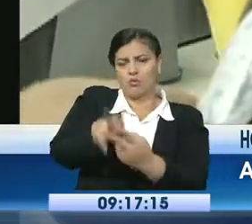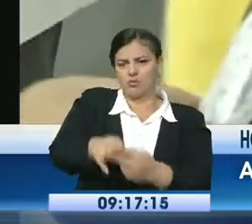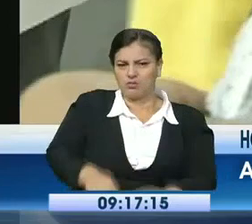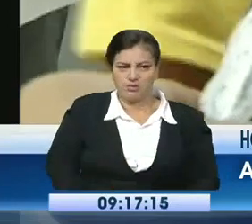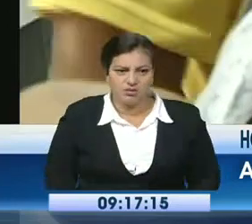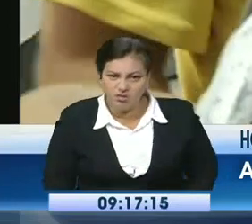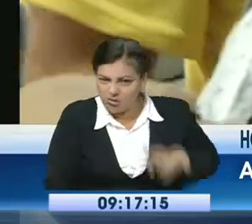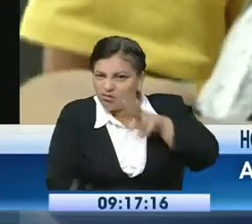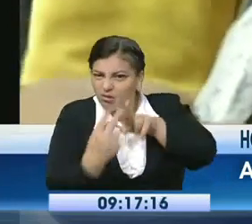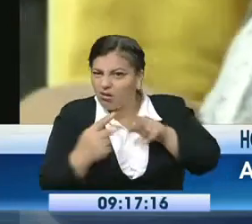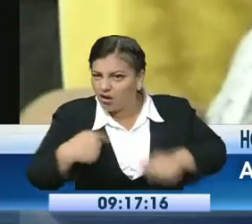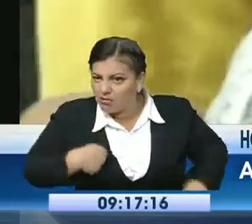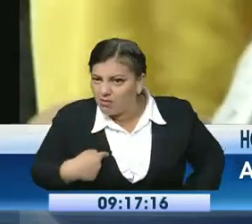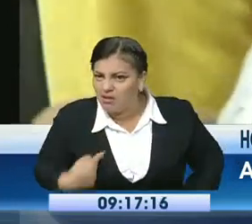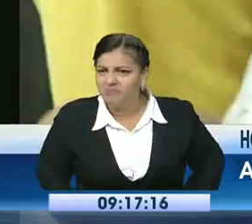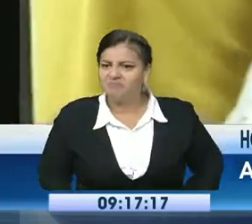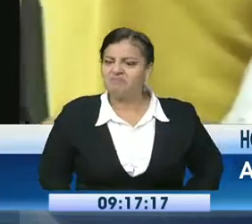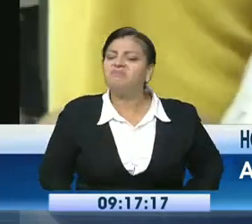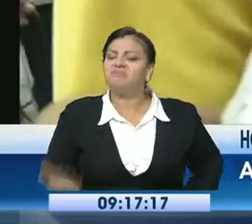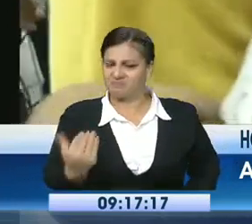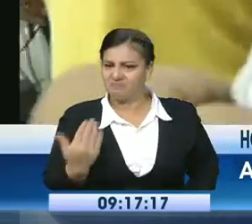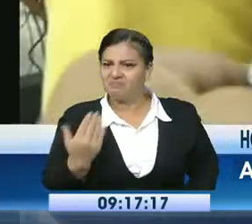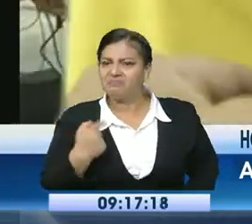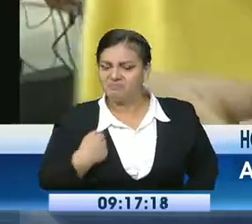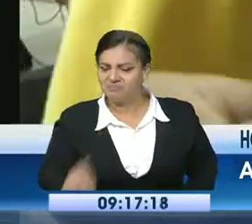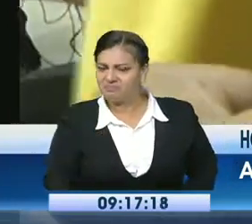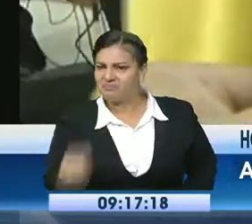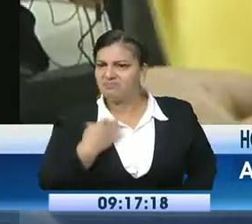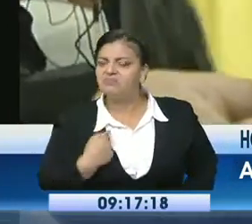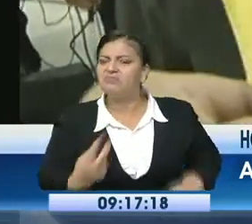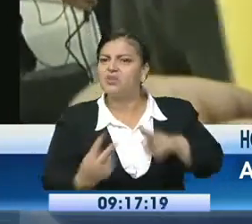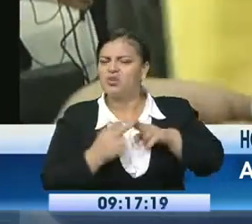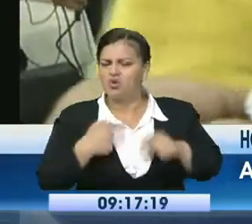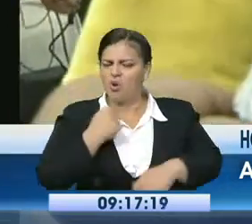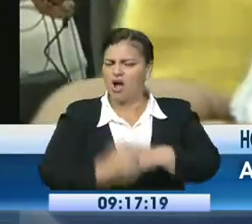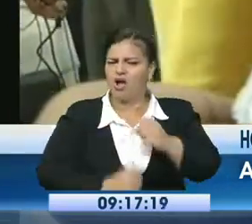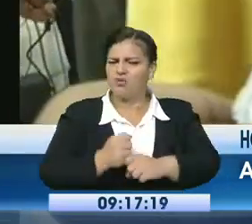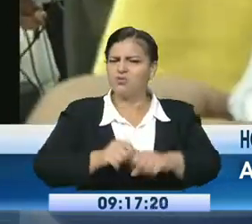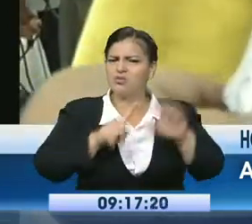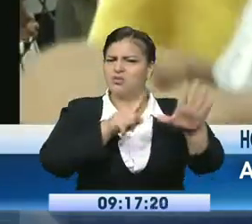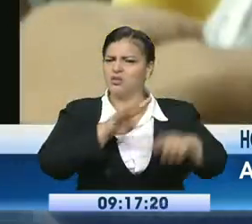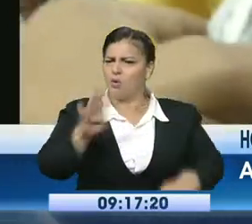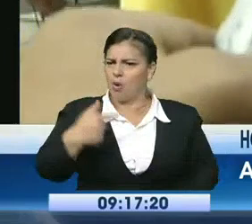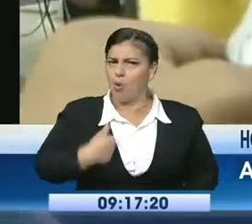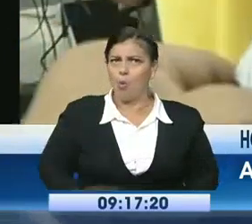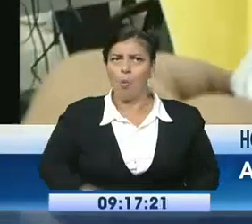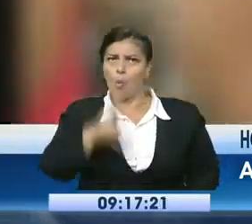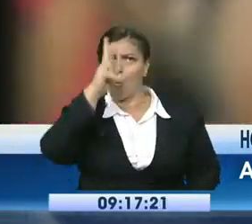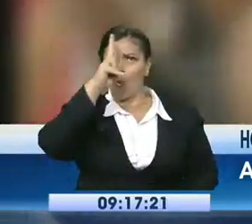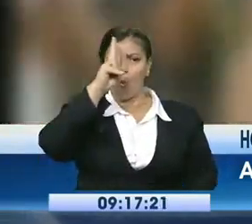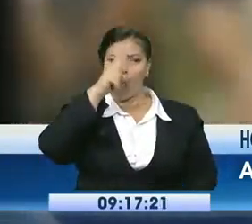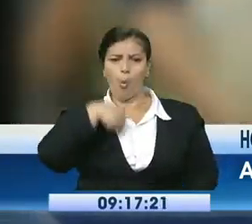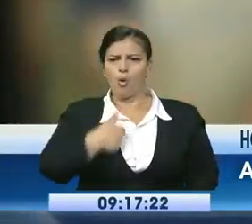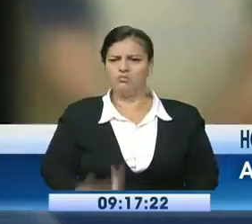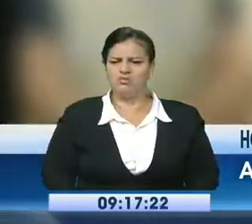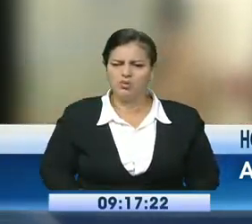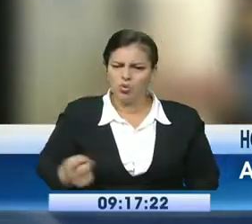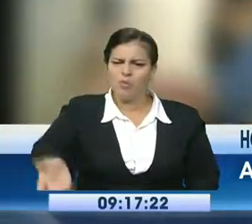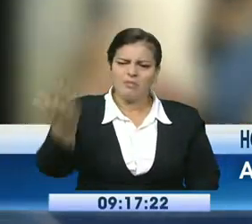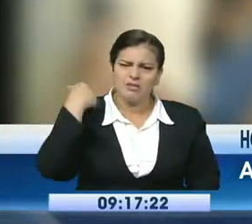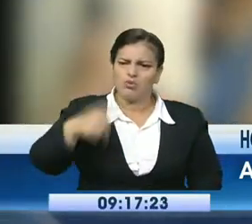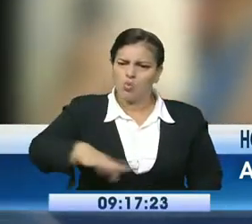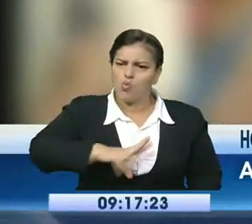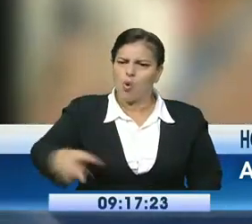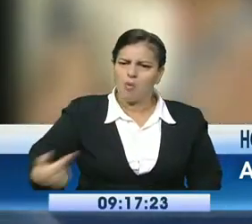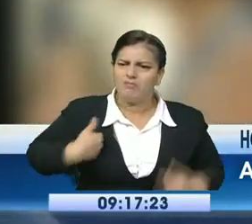conoce. Que no me conoce. Está mal, yo soy un hombre de 64 años, yo no ando prestándome para babosada. Ambos hombres